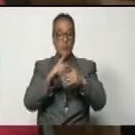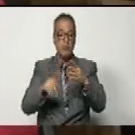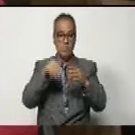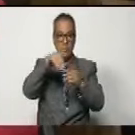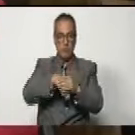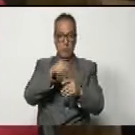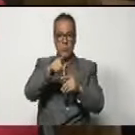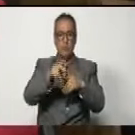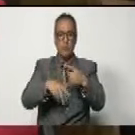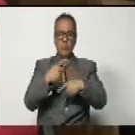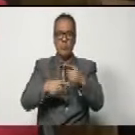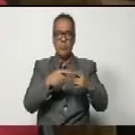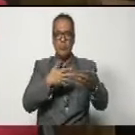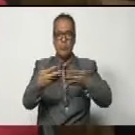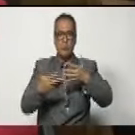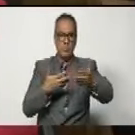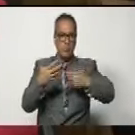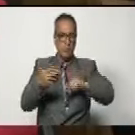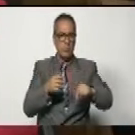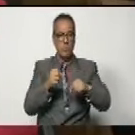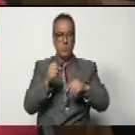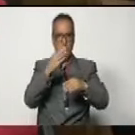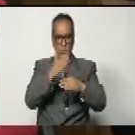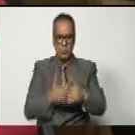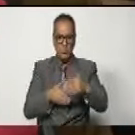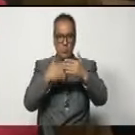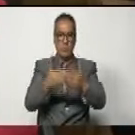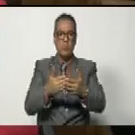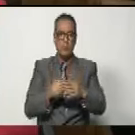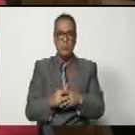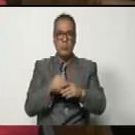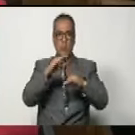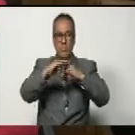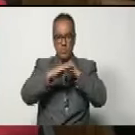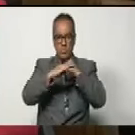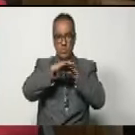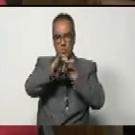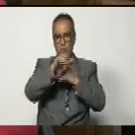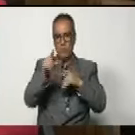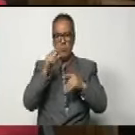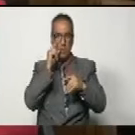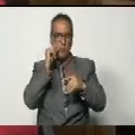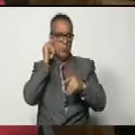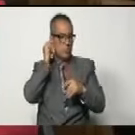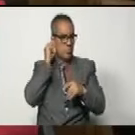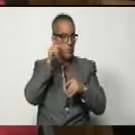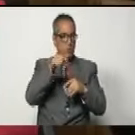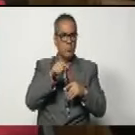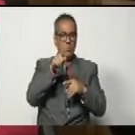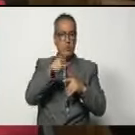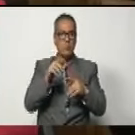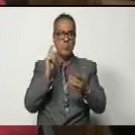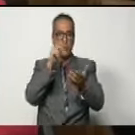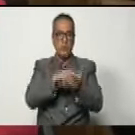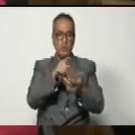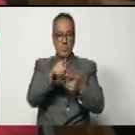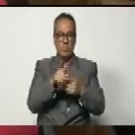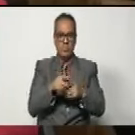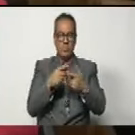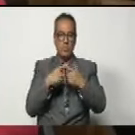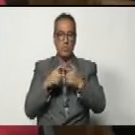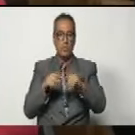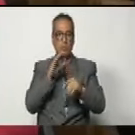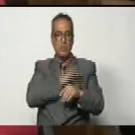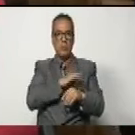democráticamente para producir y distribuir los excedentes de manera equitativa entre las trabajadoras y trabajadores directos y el resto